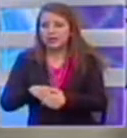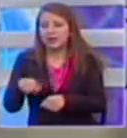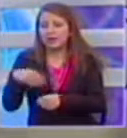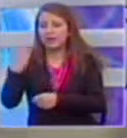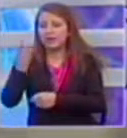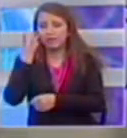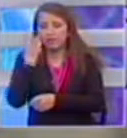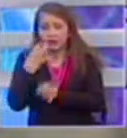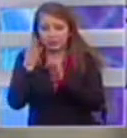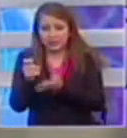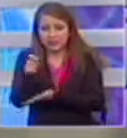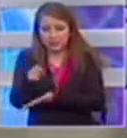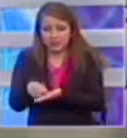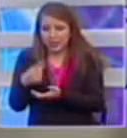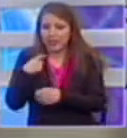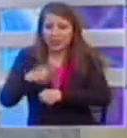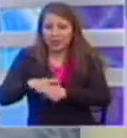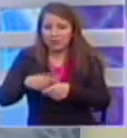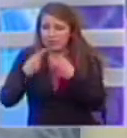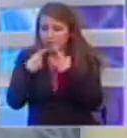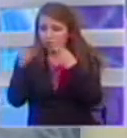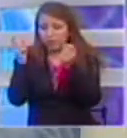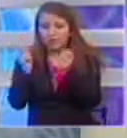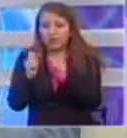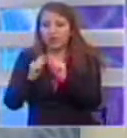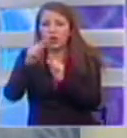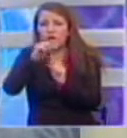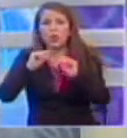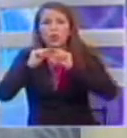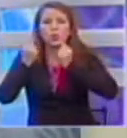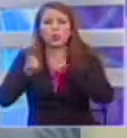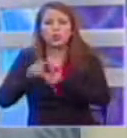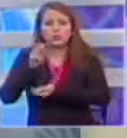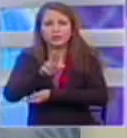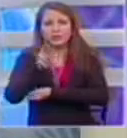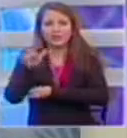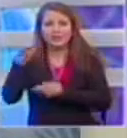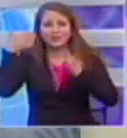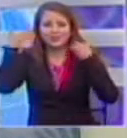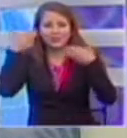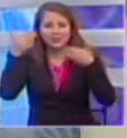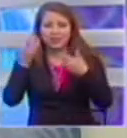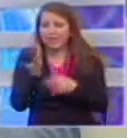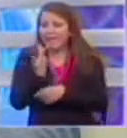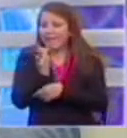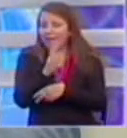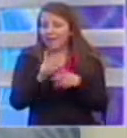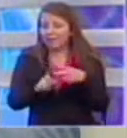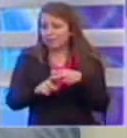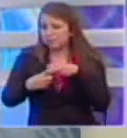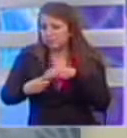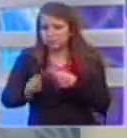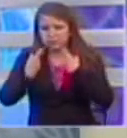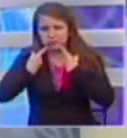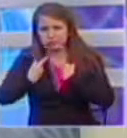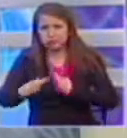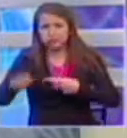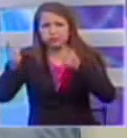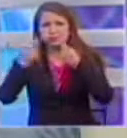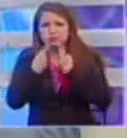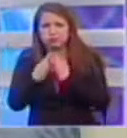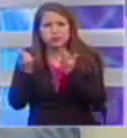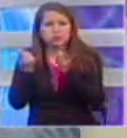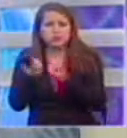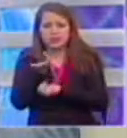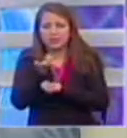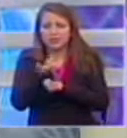electoral oficialmente, el movimiento país del presidente de la República ya está en campaña,